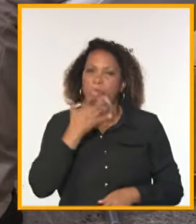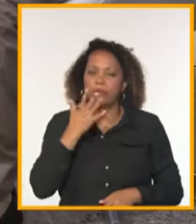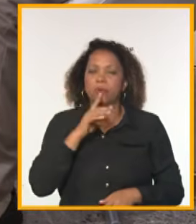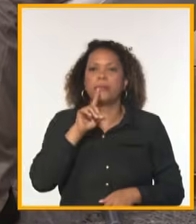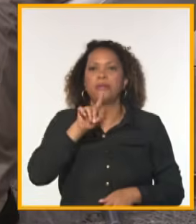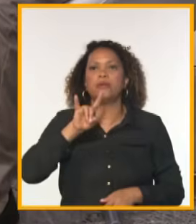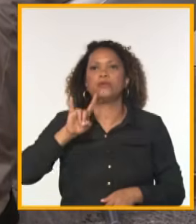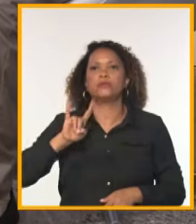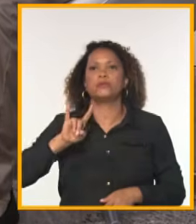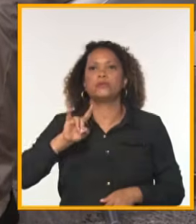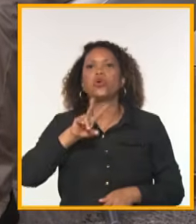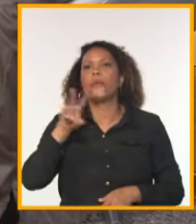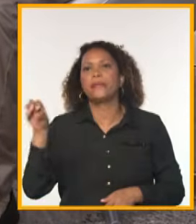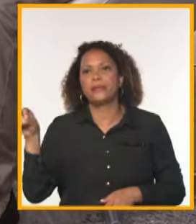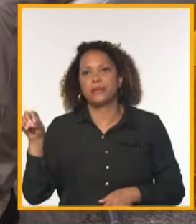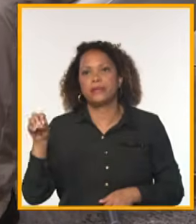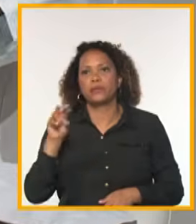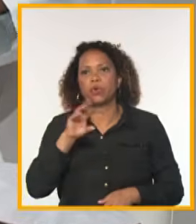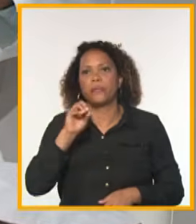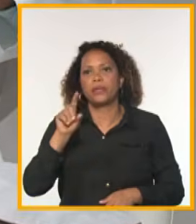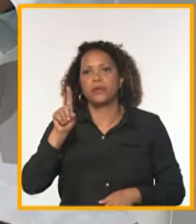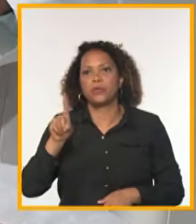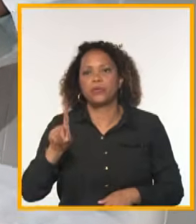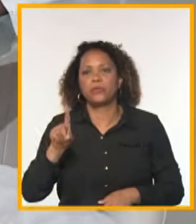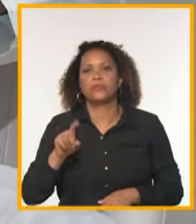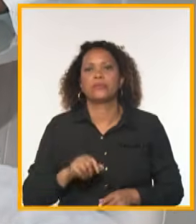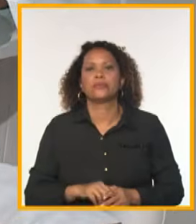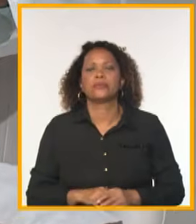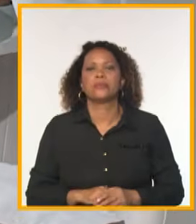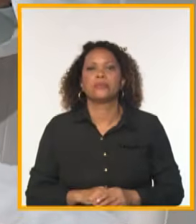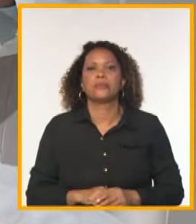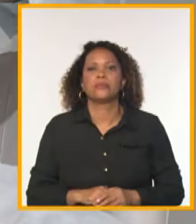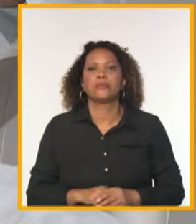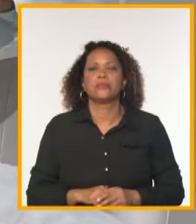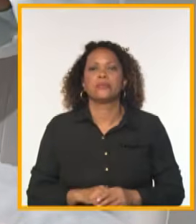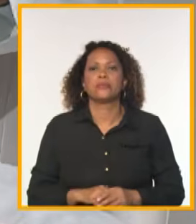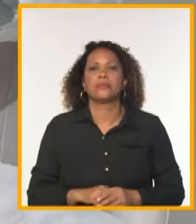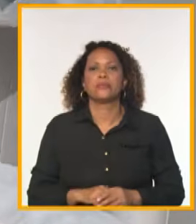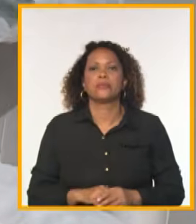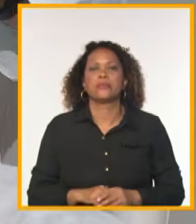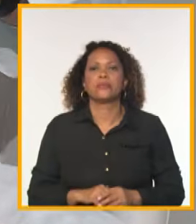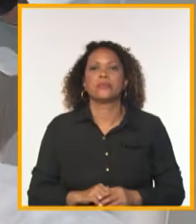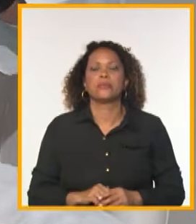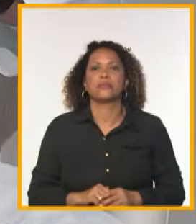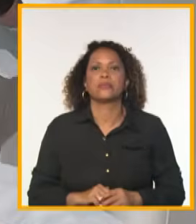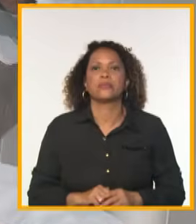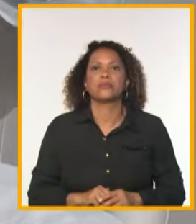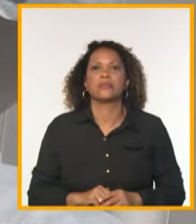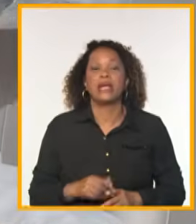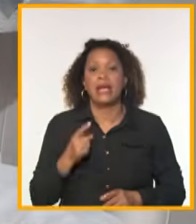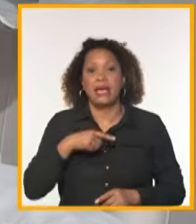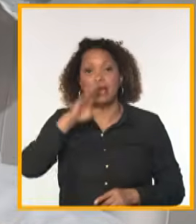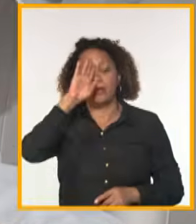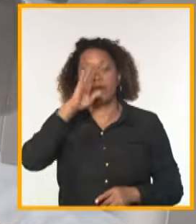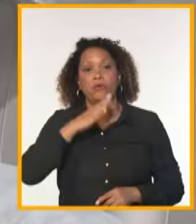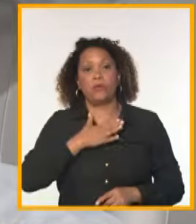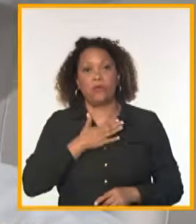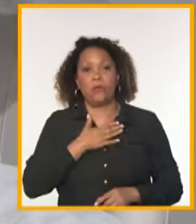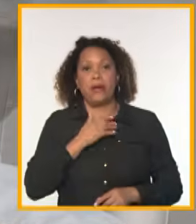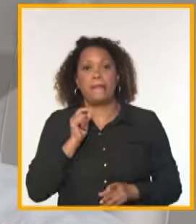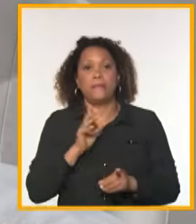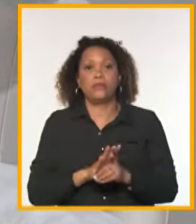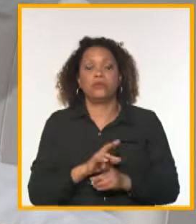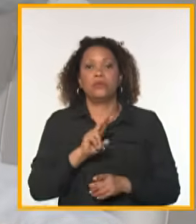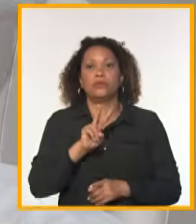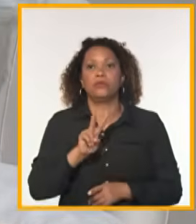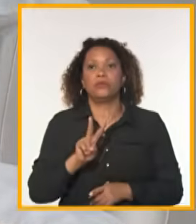en el 2001, empezamos nosotros, salimos con los antirretrovirales cubanos, que fueron los que